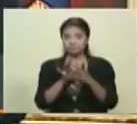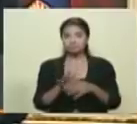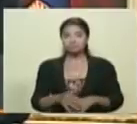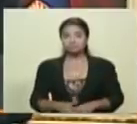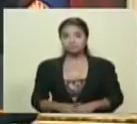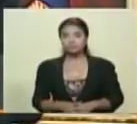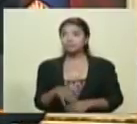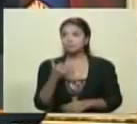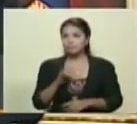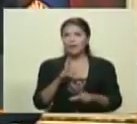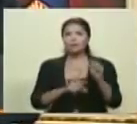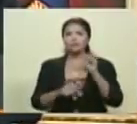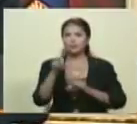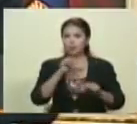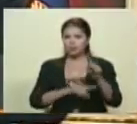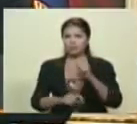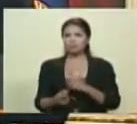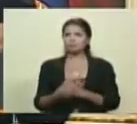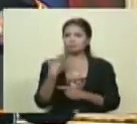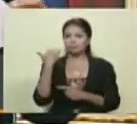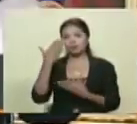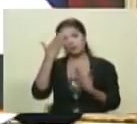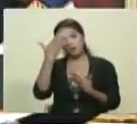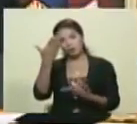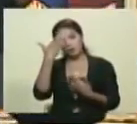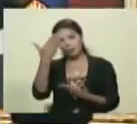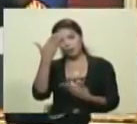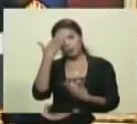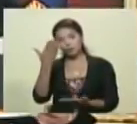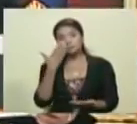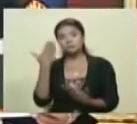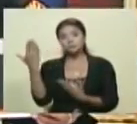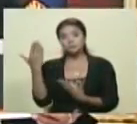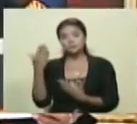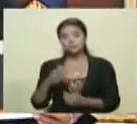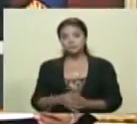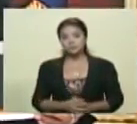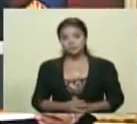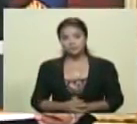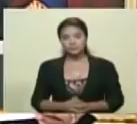Tenemos unos Twitter que nos han enviado saludos. Vamos a verlos en pantalla.